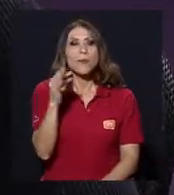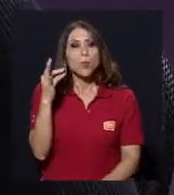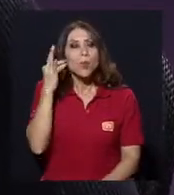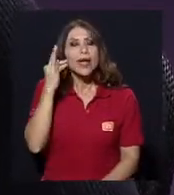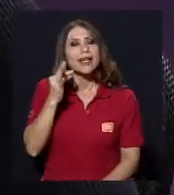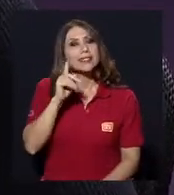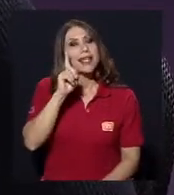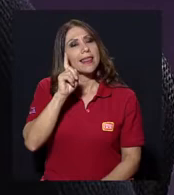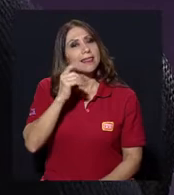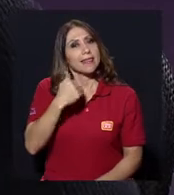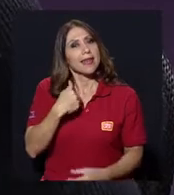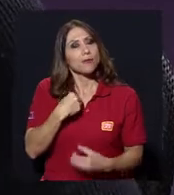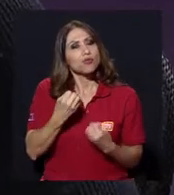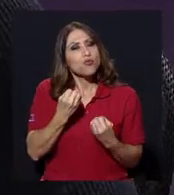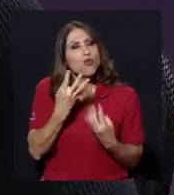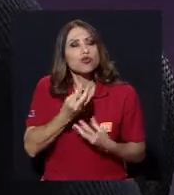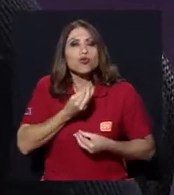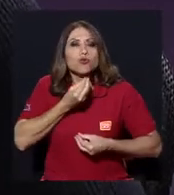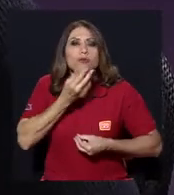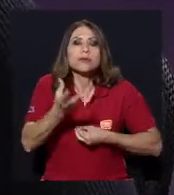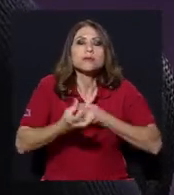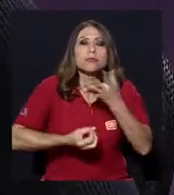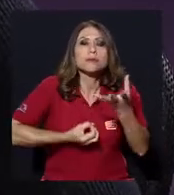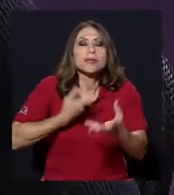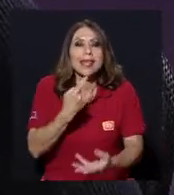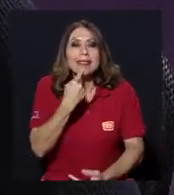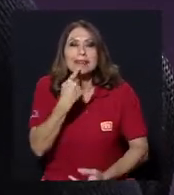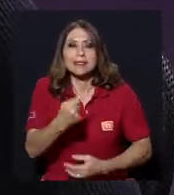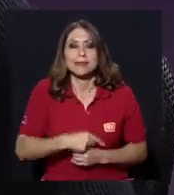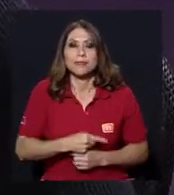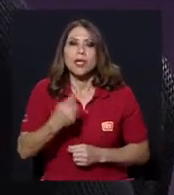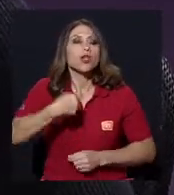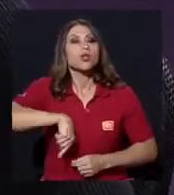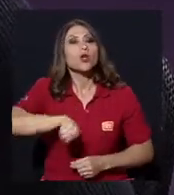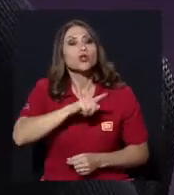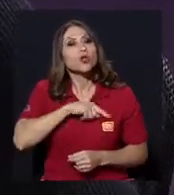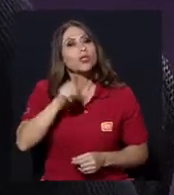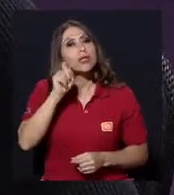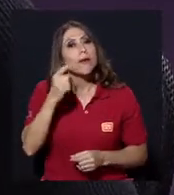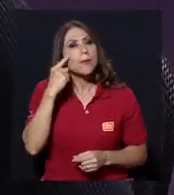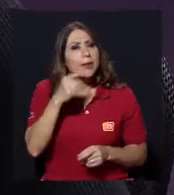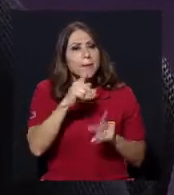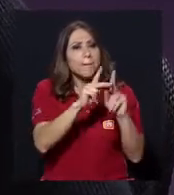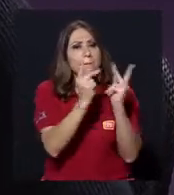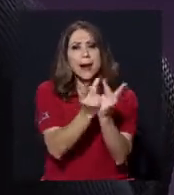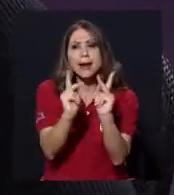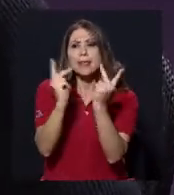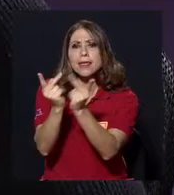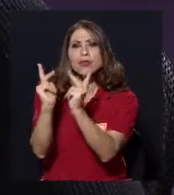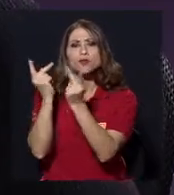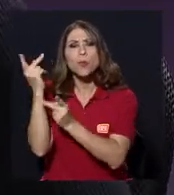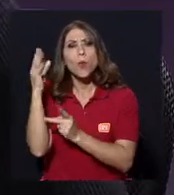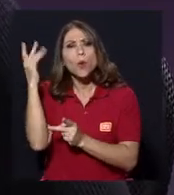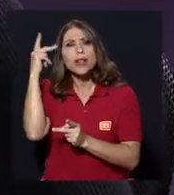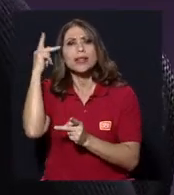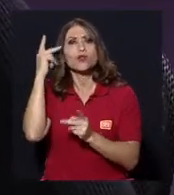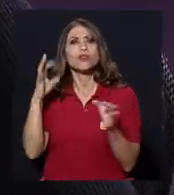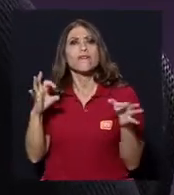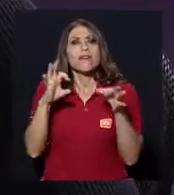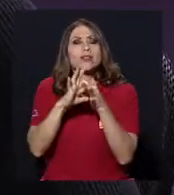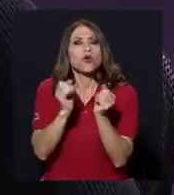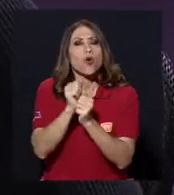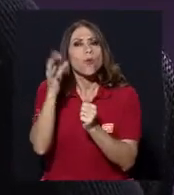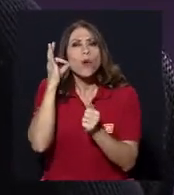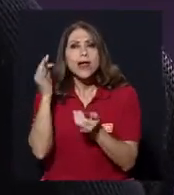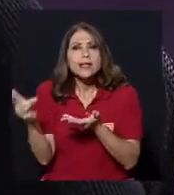decir, teníamos que recoger lo que estaban diciendo los partidos políticos en relación con las mujeres, cuáles eran las propuestas